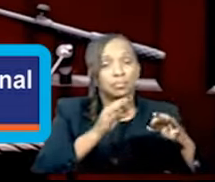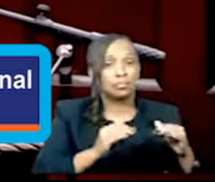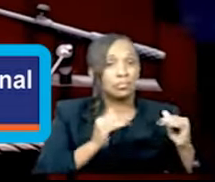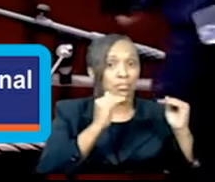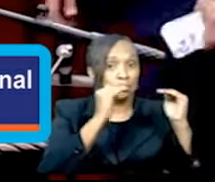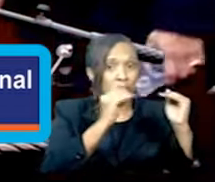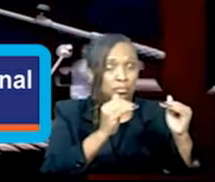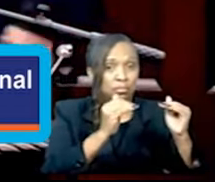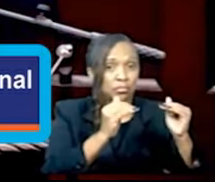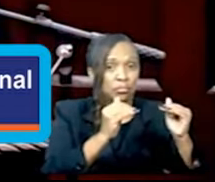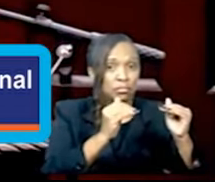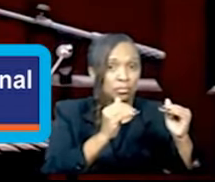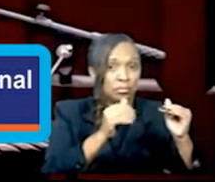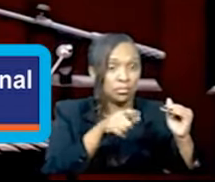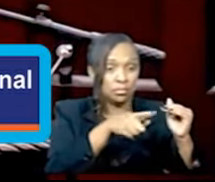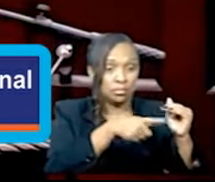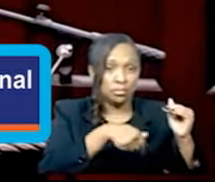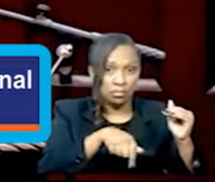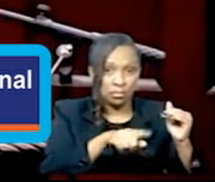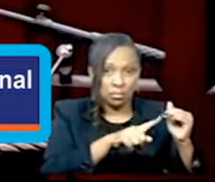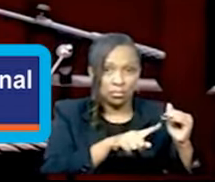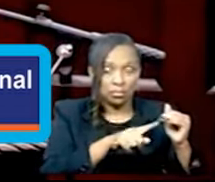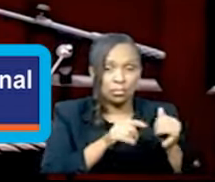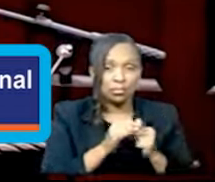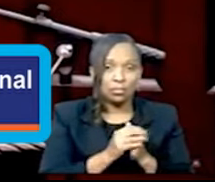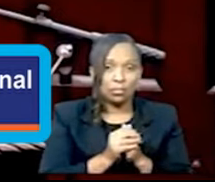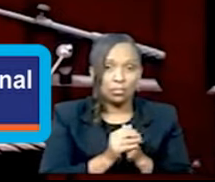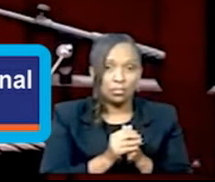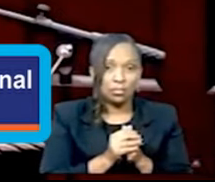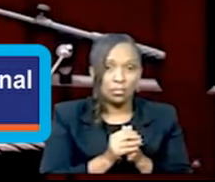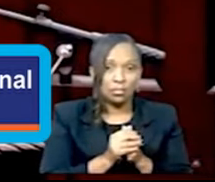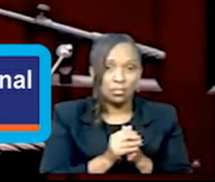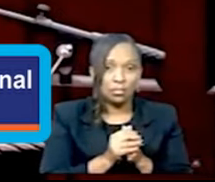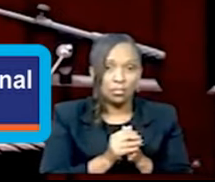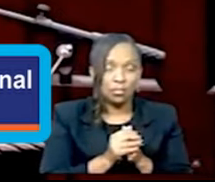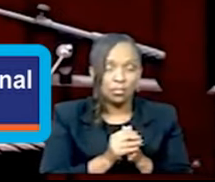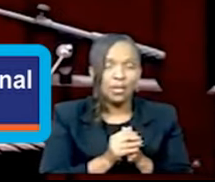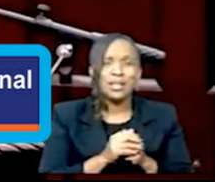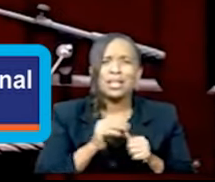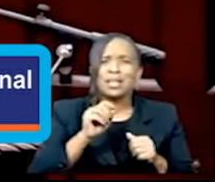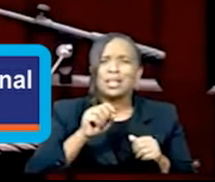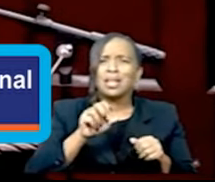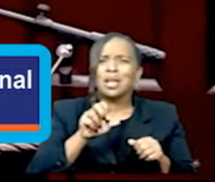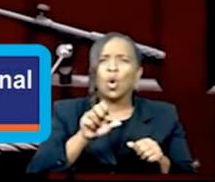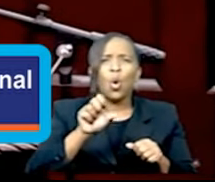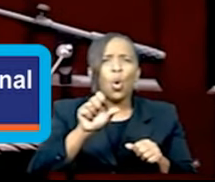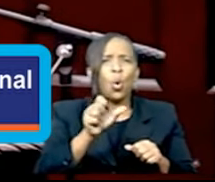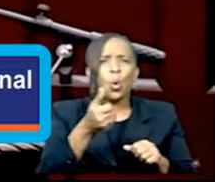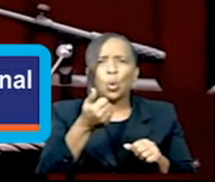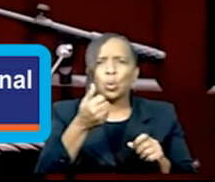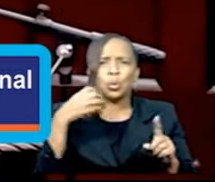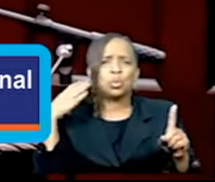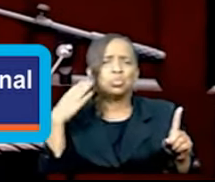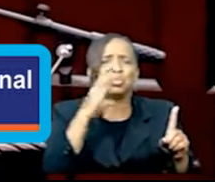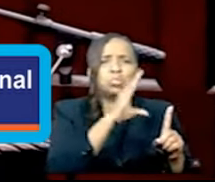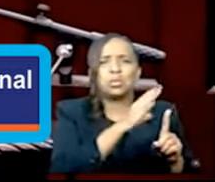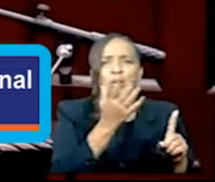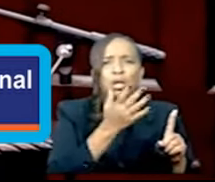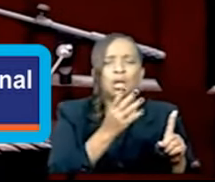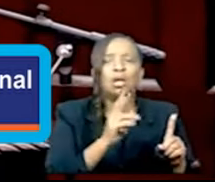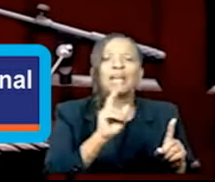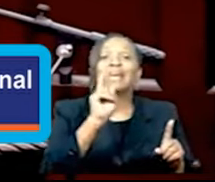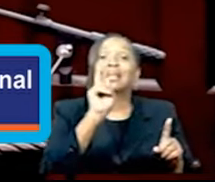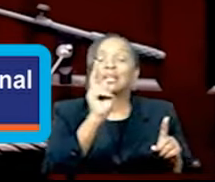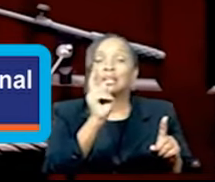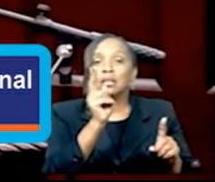órgano, óigase bien, el único órgano que pudiesen ver dos miembros con una misma corriente de pensamiento, por lo